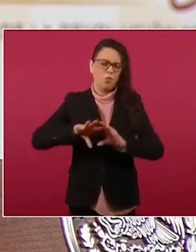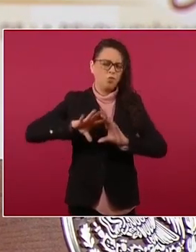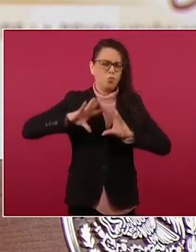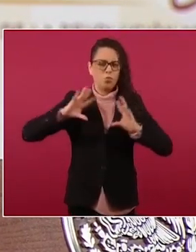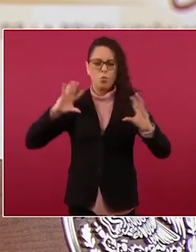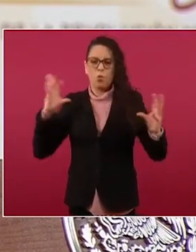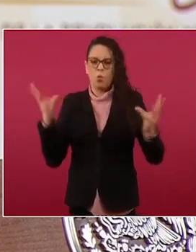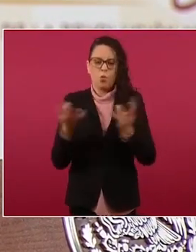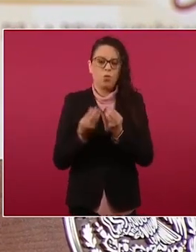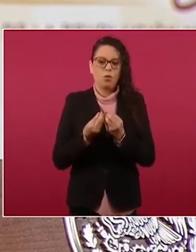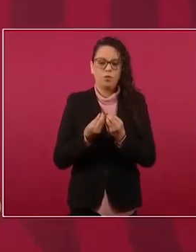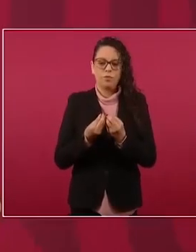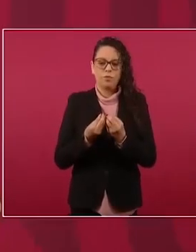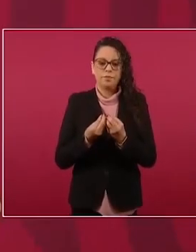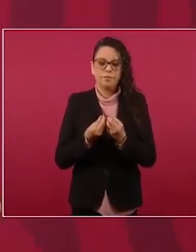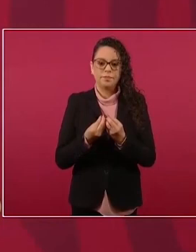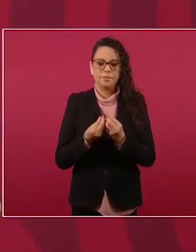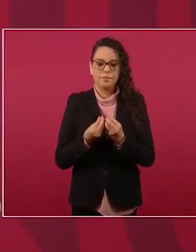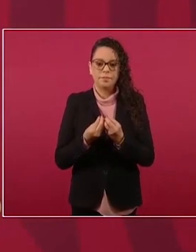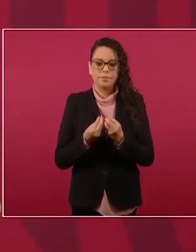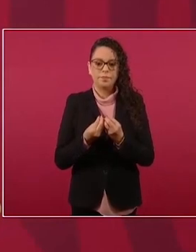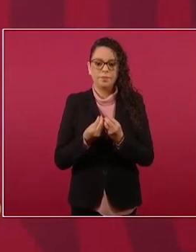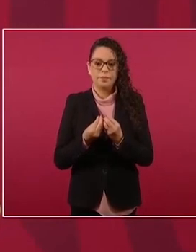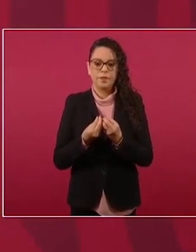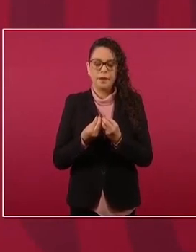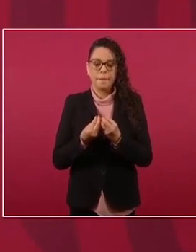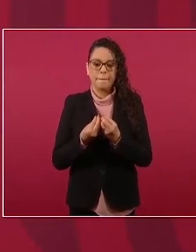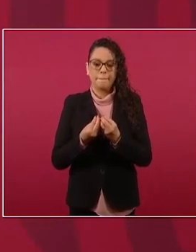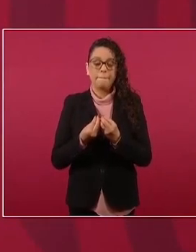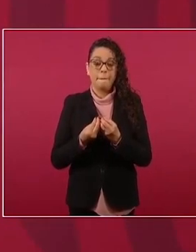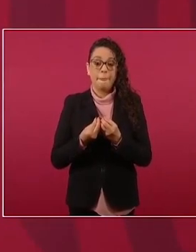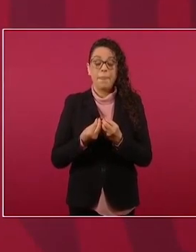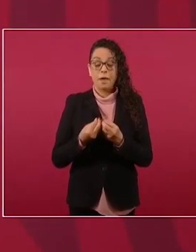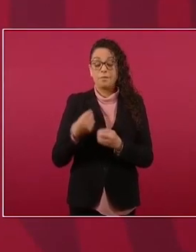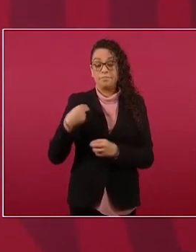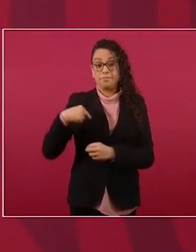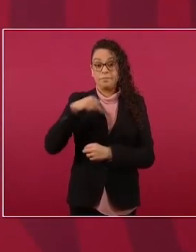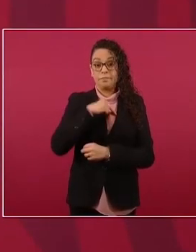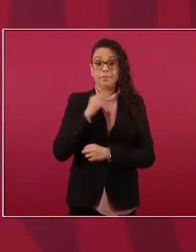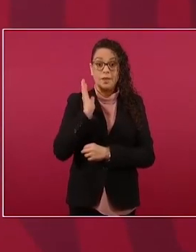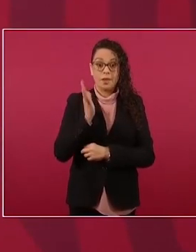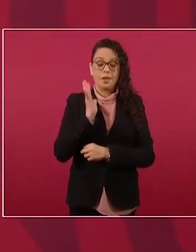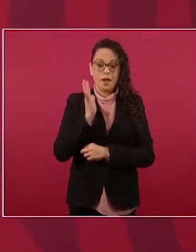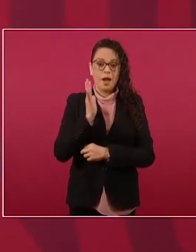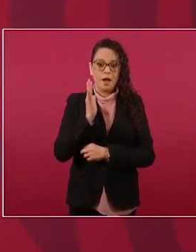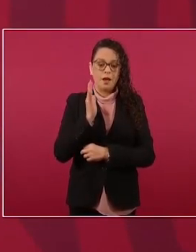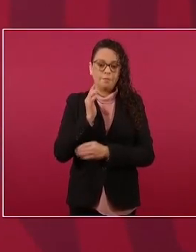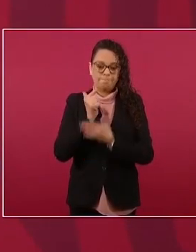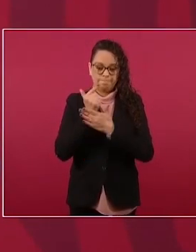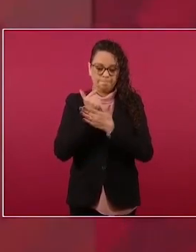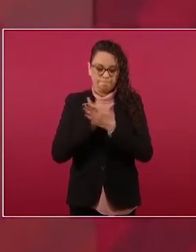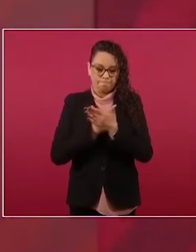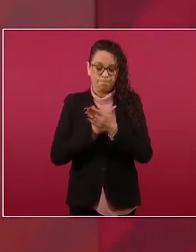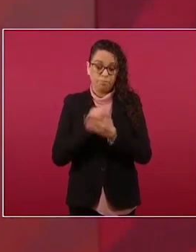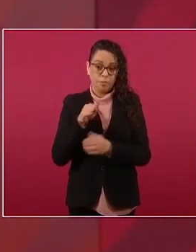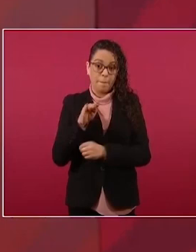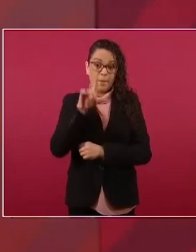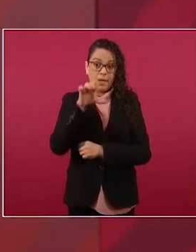Estamos haciendo una adquisición de miles de millones de pesos en equipos.